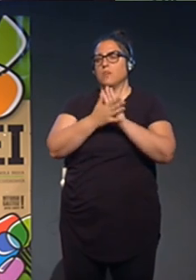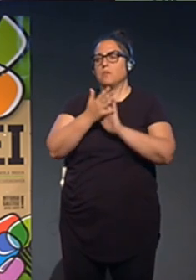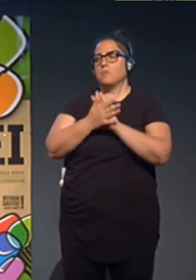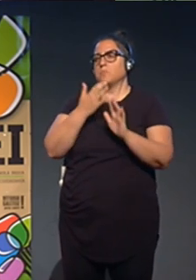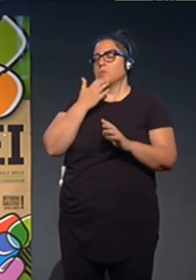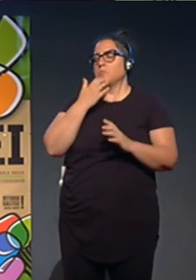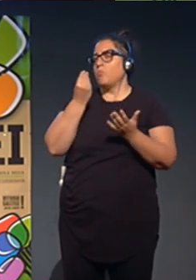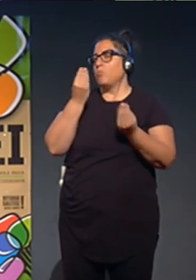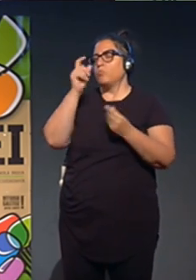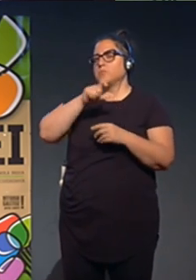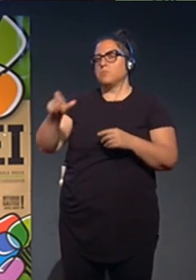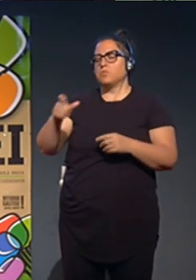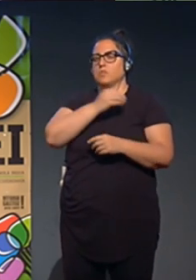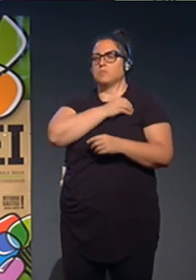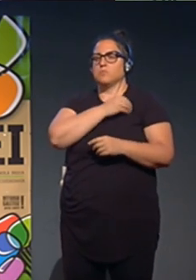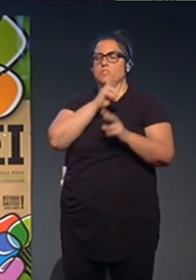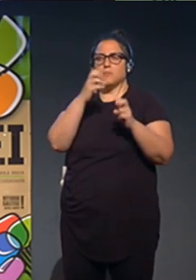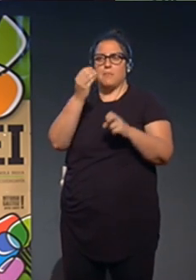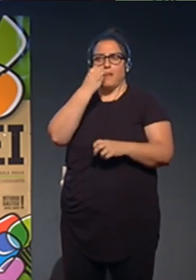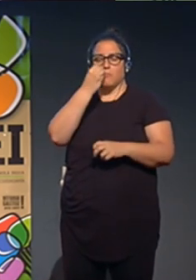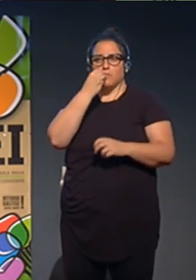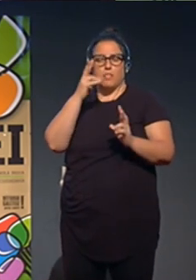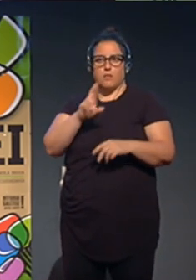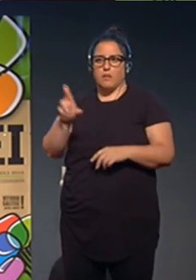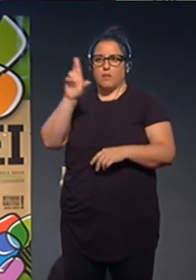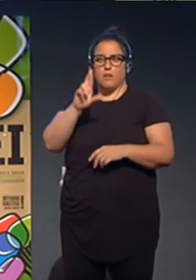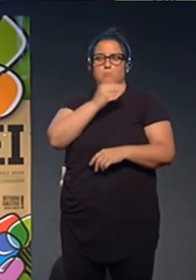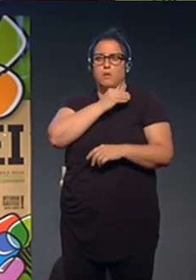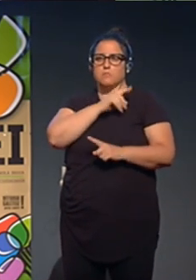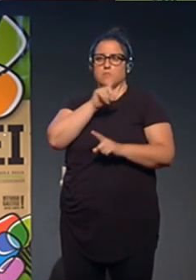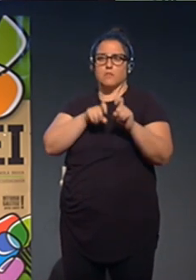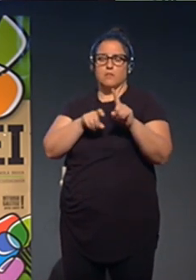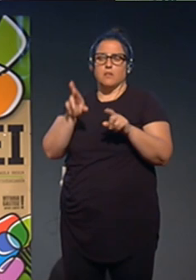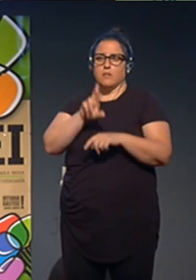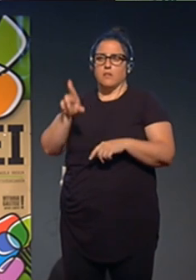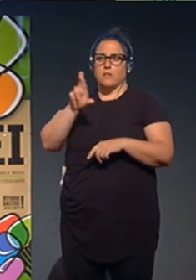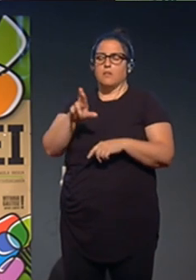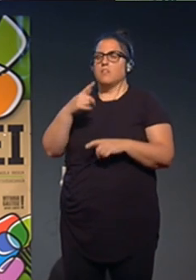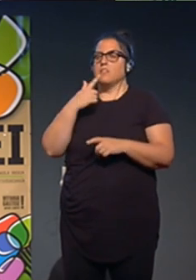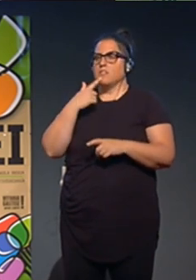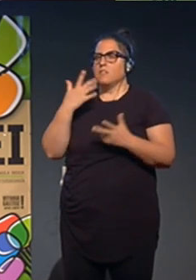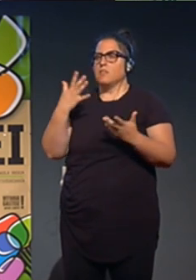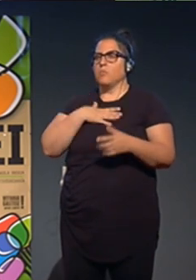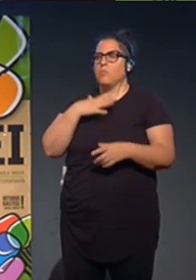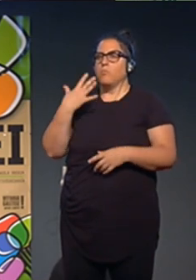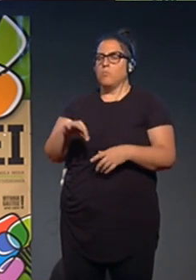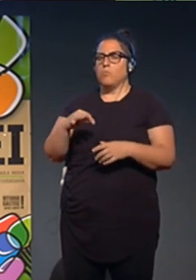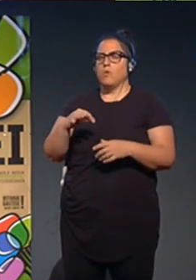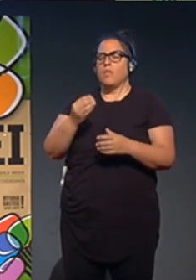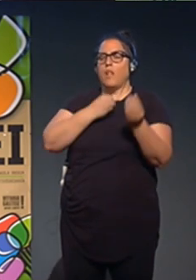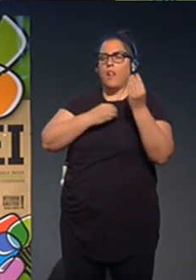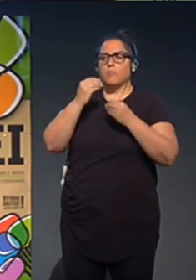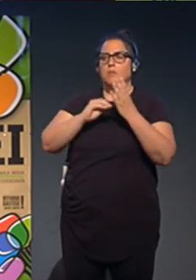las dos preguntas en el caso de la Alimentación muy recurrentes una es pero se pueden producir de manera